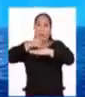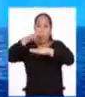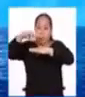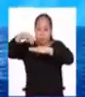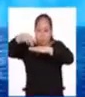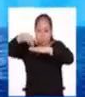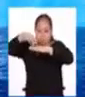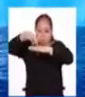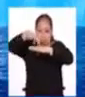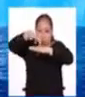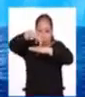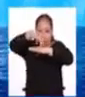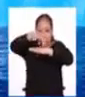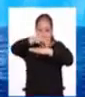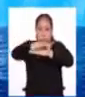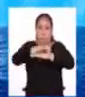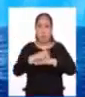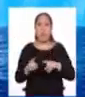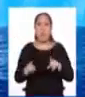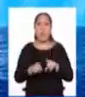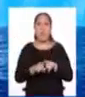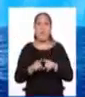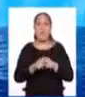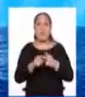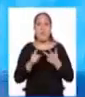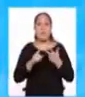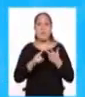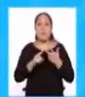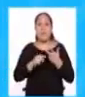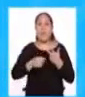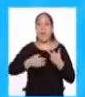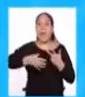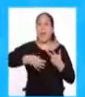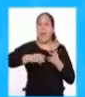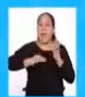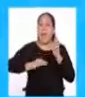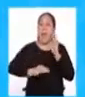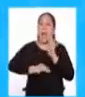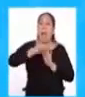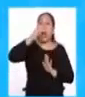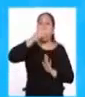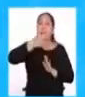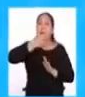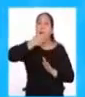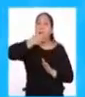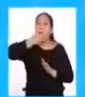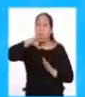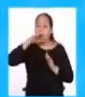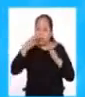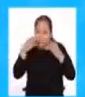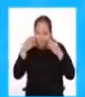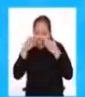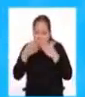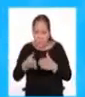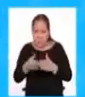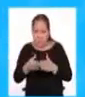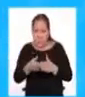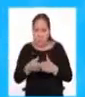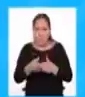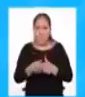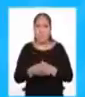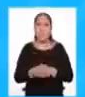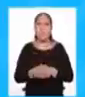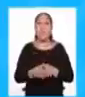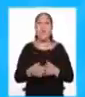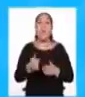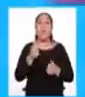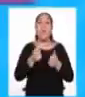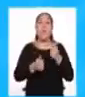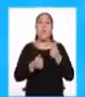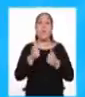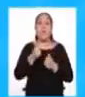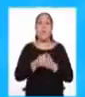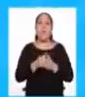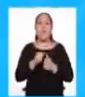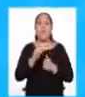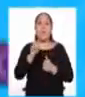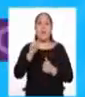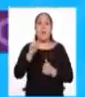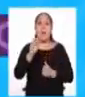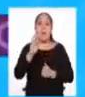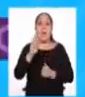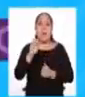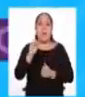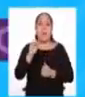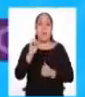se caracteriza por su alto calor específico. El calor específico es la medida de resistencia ante la absorción